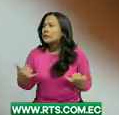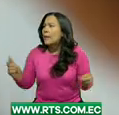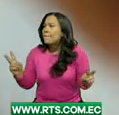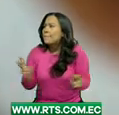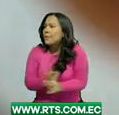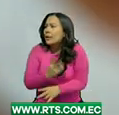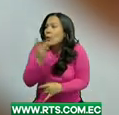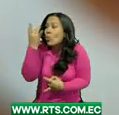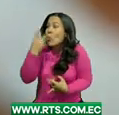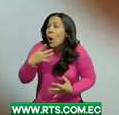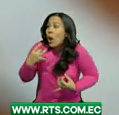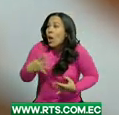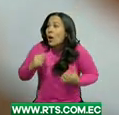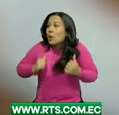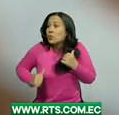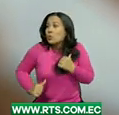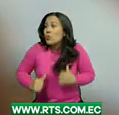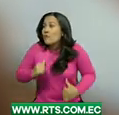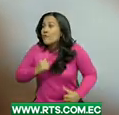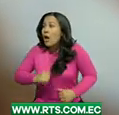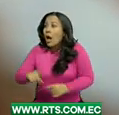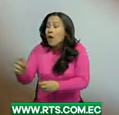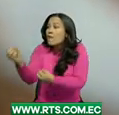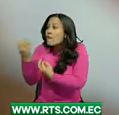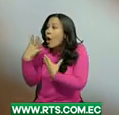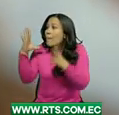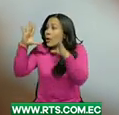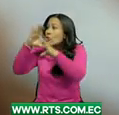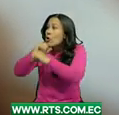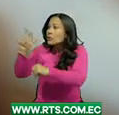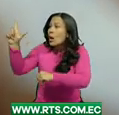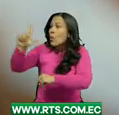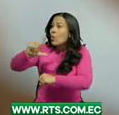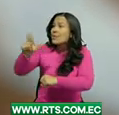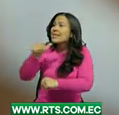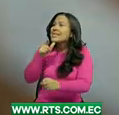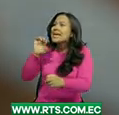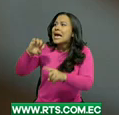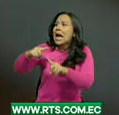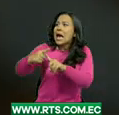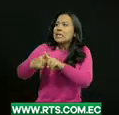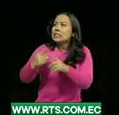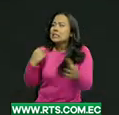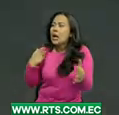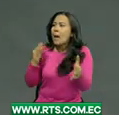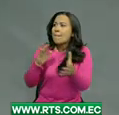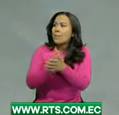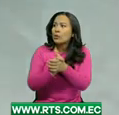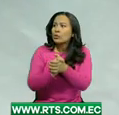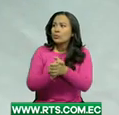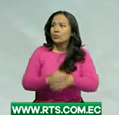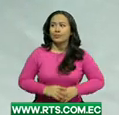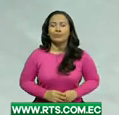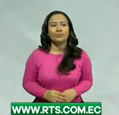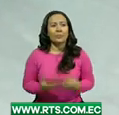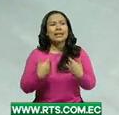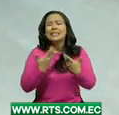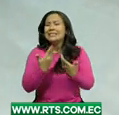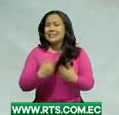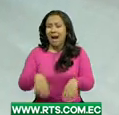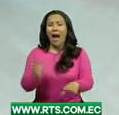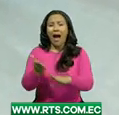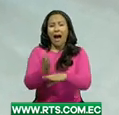complejidad de sus heridas, nos cuenta el infierno que vivió la noche de este lunes por manos de su expareja. Ya nuestra relación ya